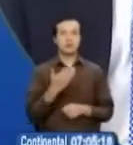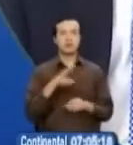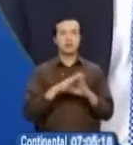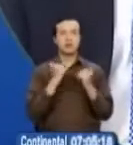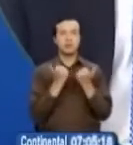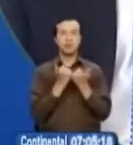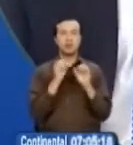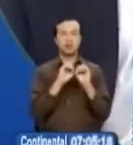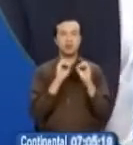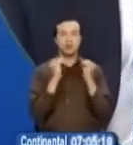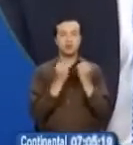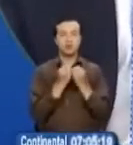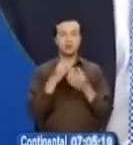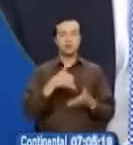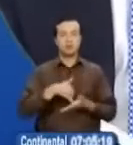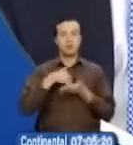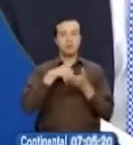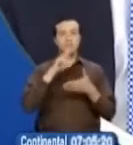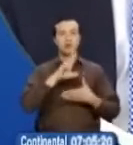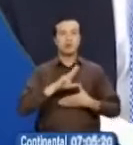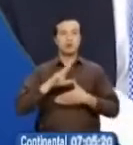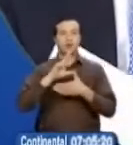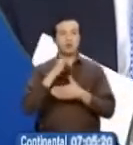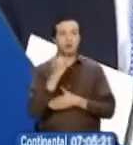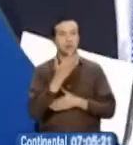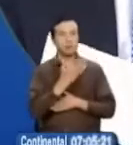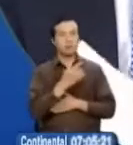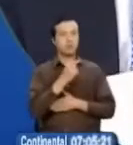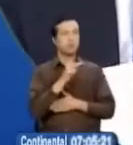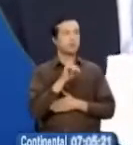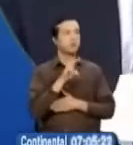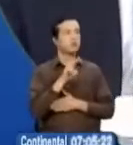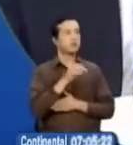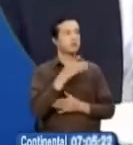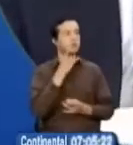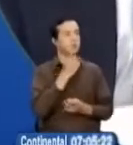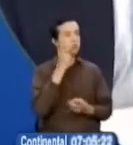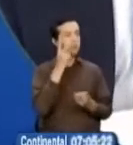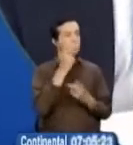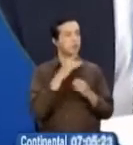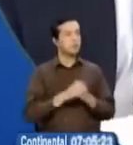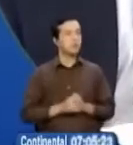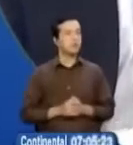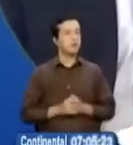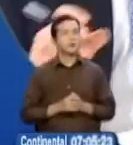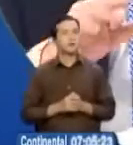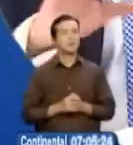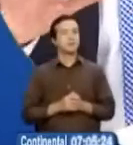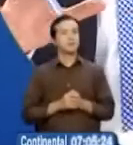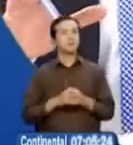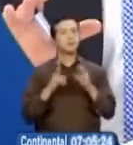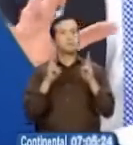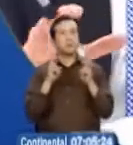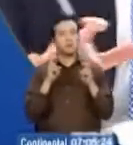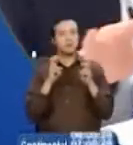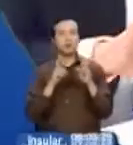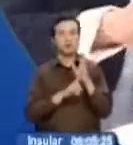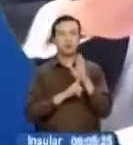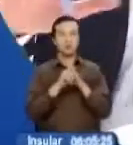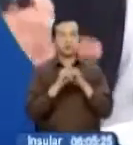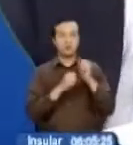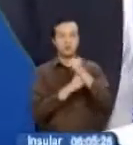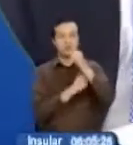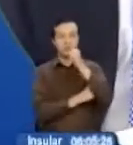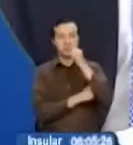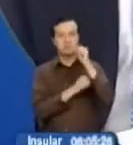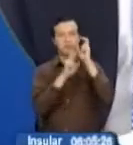Comité Organizador del Premio Latinoamericano Verde. Gustavo, muy buenos días, qué gusto verte. Bueno, el tema de desarrollo sustentable tiene que ver con